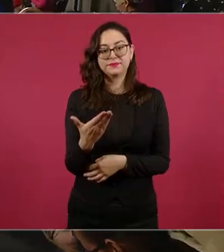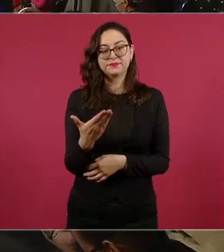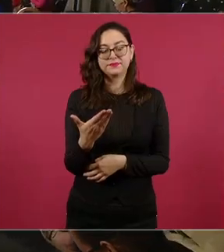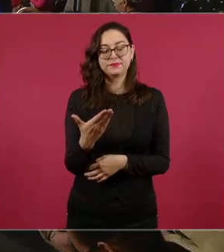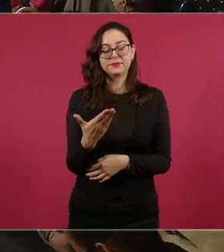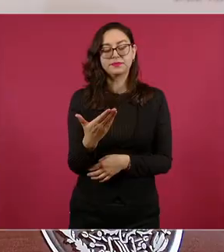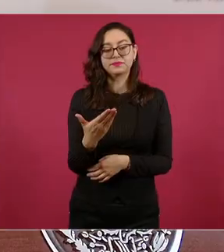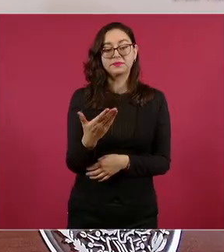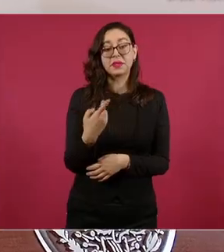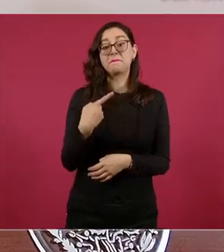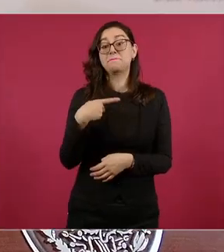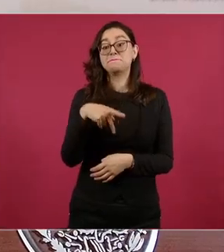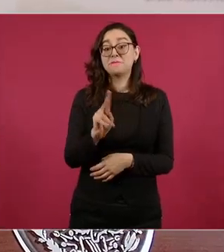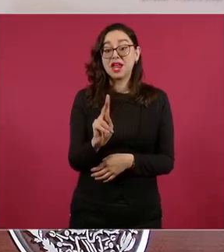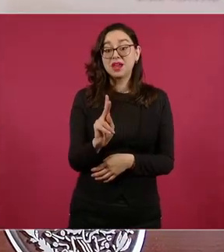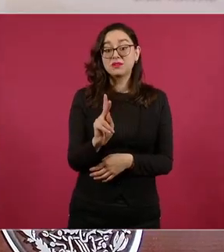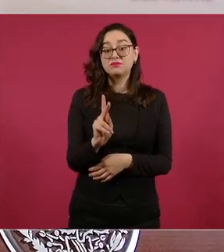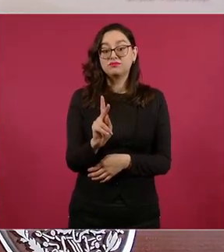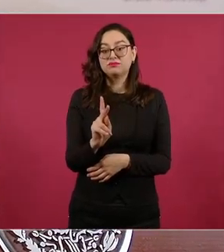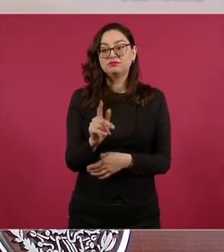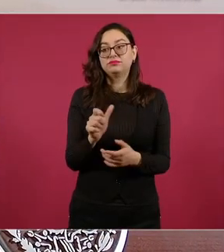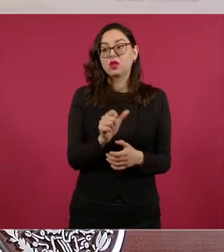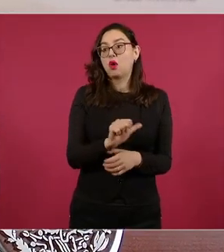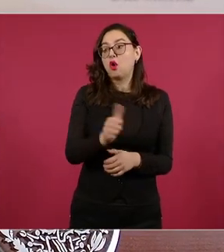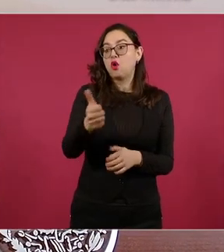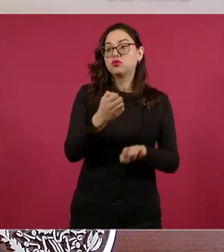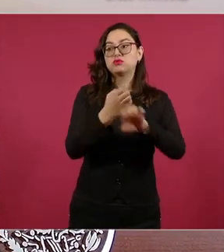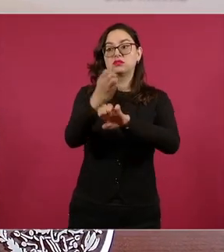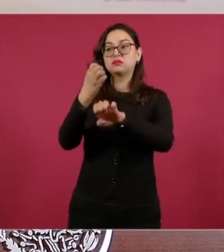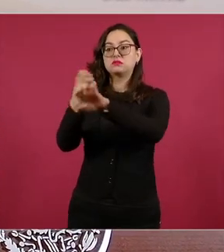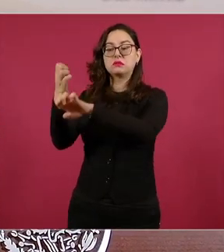¿Quiénes son los que no han aceptado? ¿Por qué no aceptan?